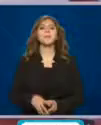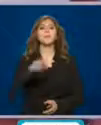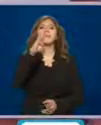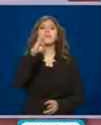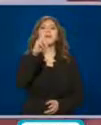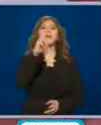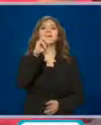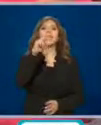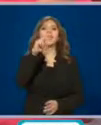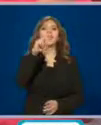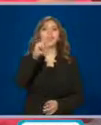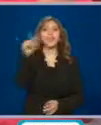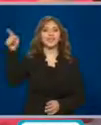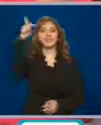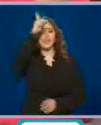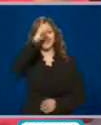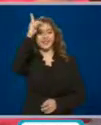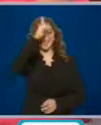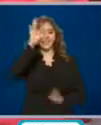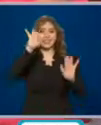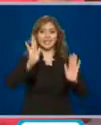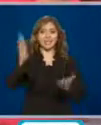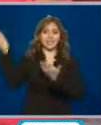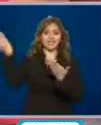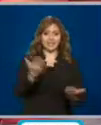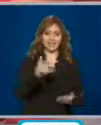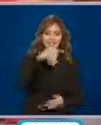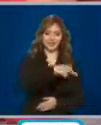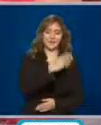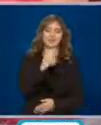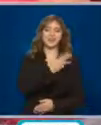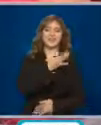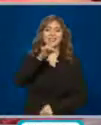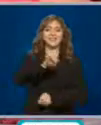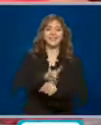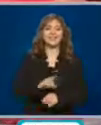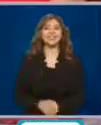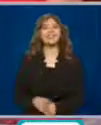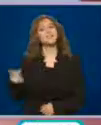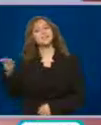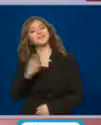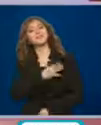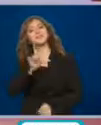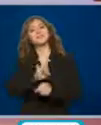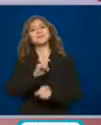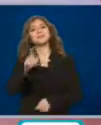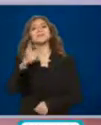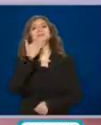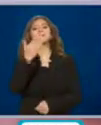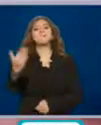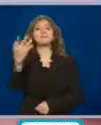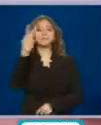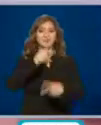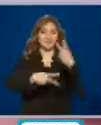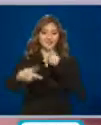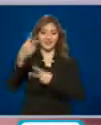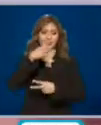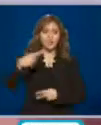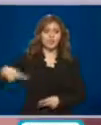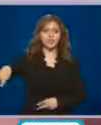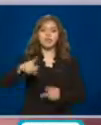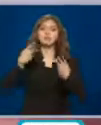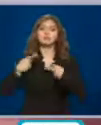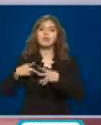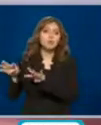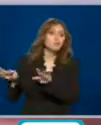Brenda Ortiz, psicóloga, y estás aquí con nosotros. Buenos días. Buenos días. Buenos días, ¿cómo Brenda. están? Muy bien, Brenda, bienvenida. Mira, bien interesados hasta se vienen. En